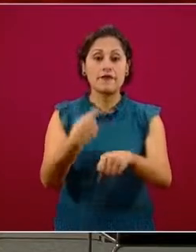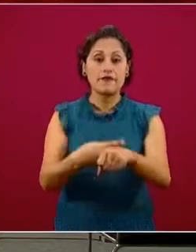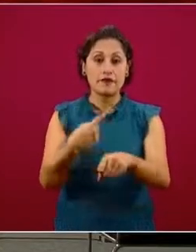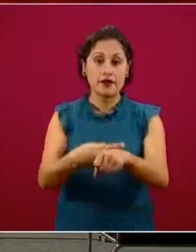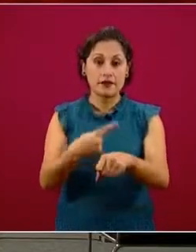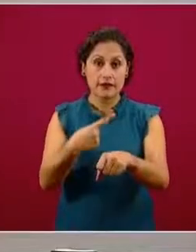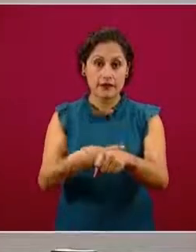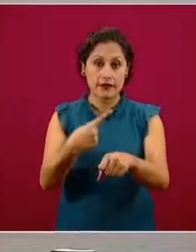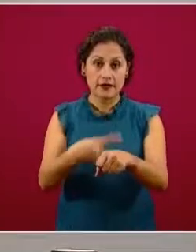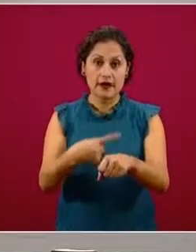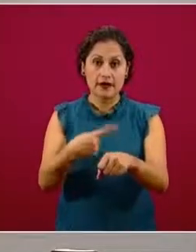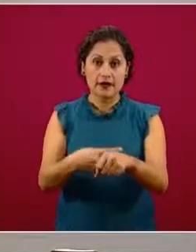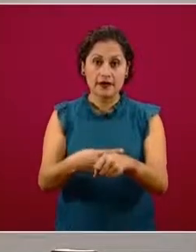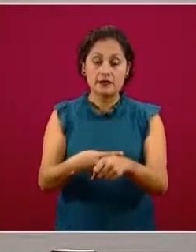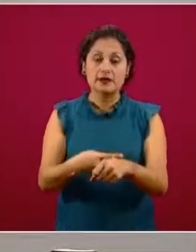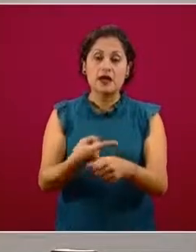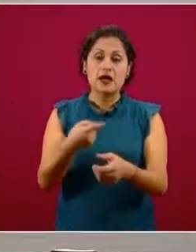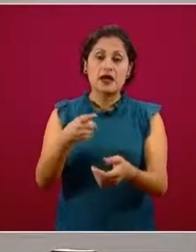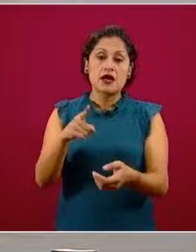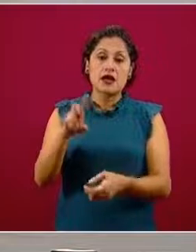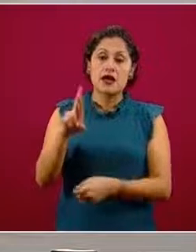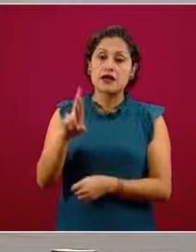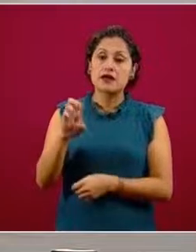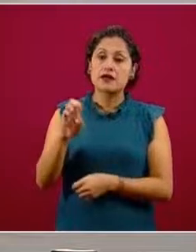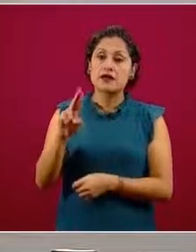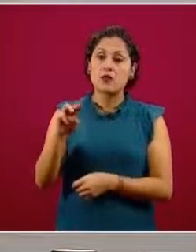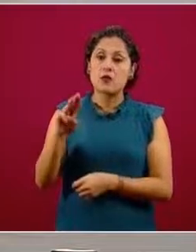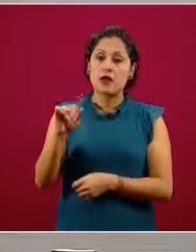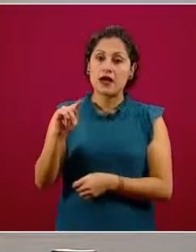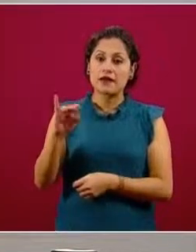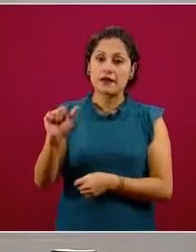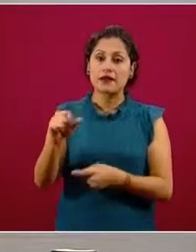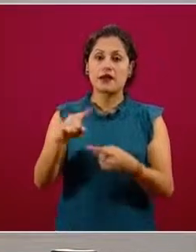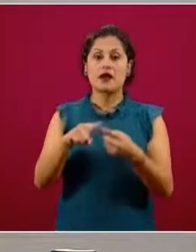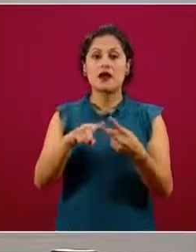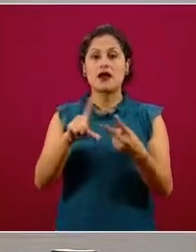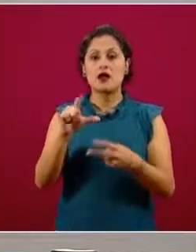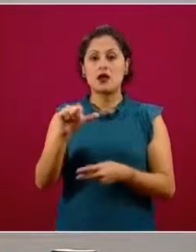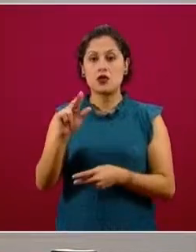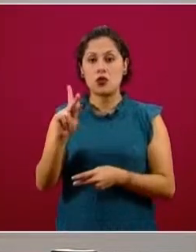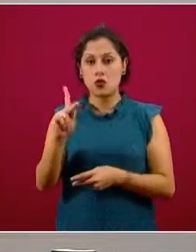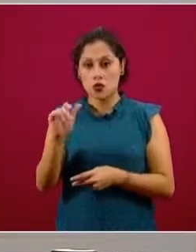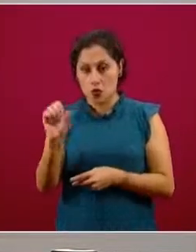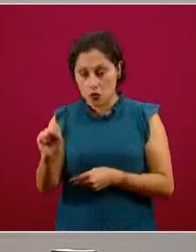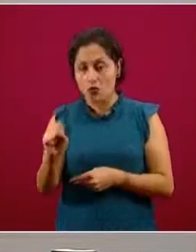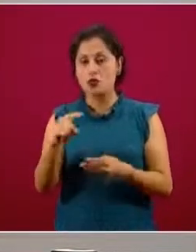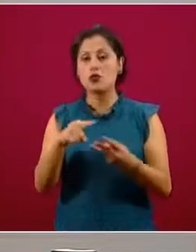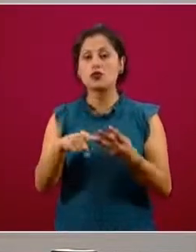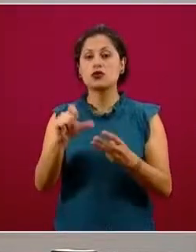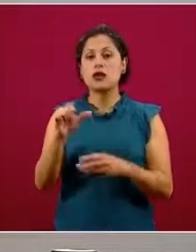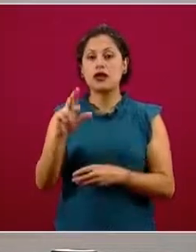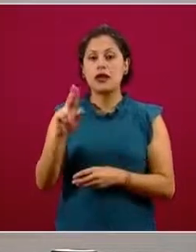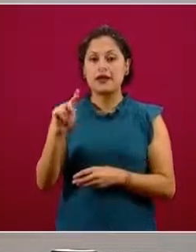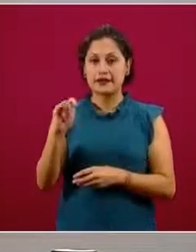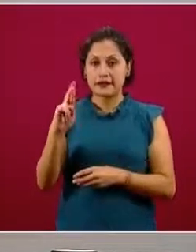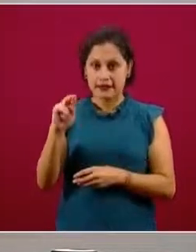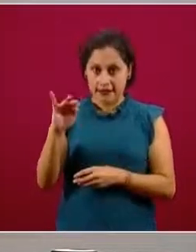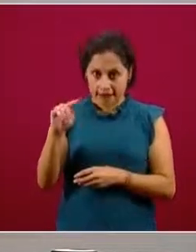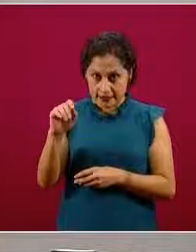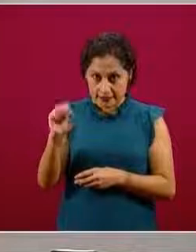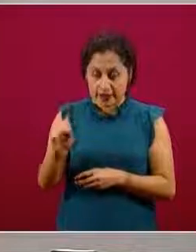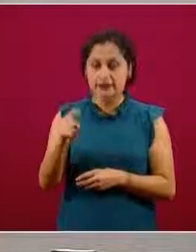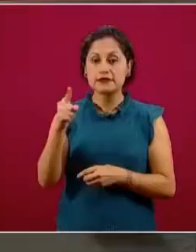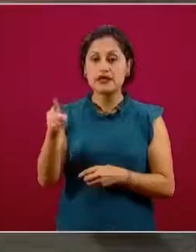popularmente como enfermedades reumáticas, lupus eritematoso generalizado, artritis reumatoide, enfermedad mixta del